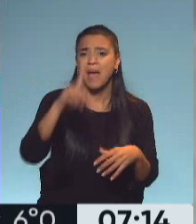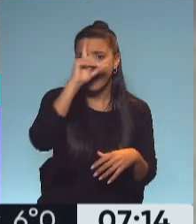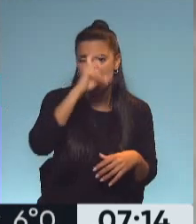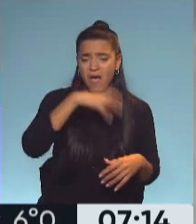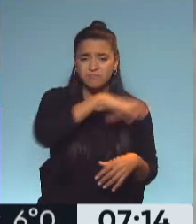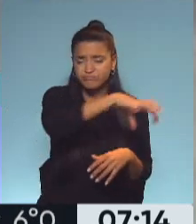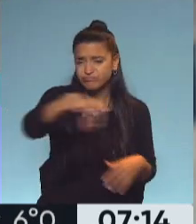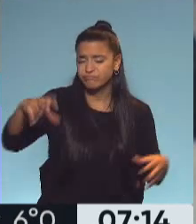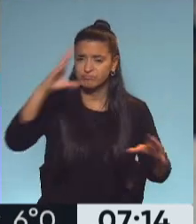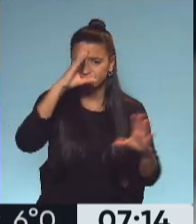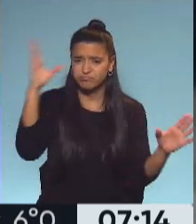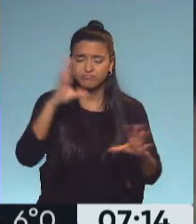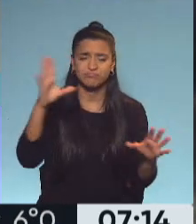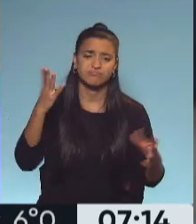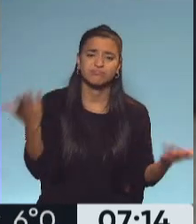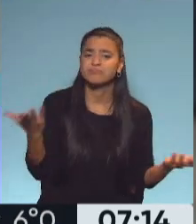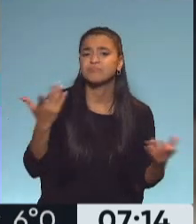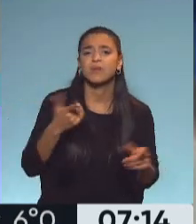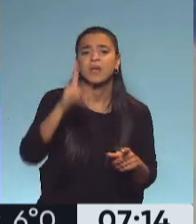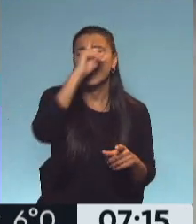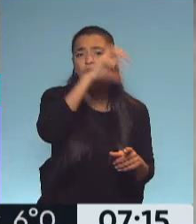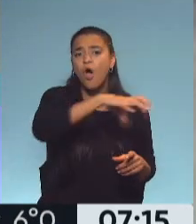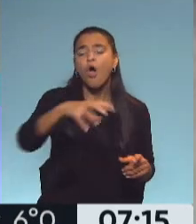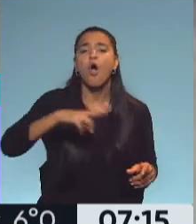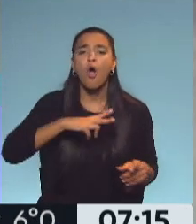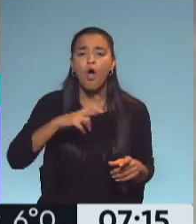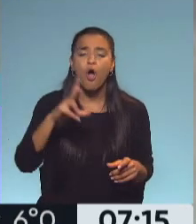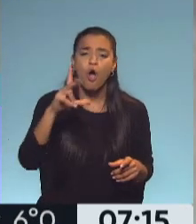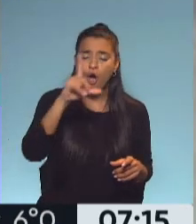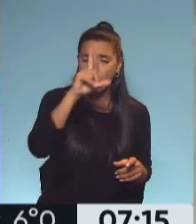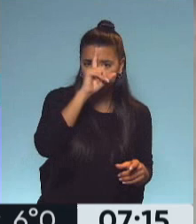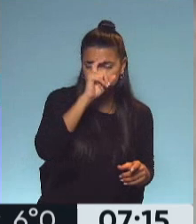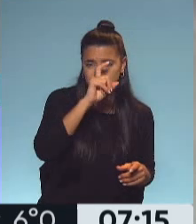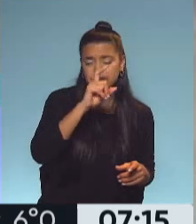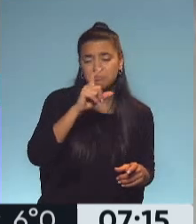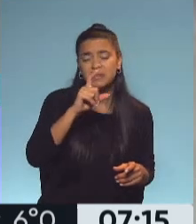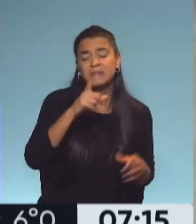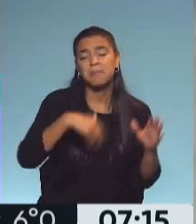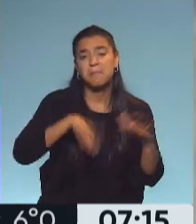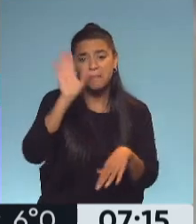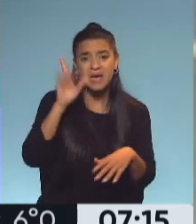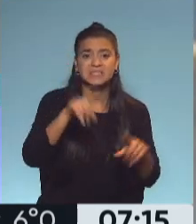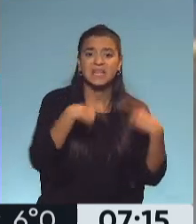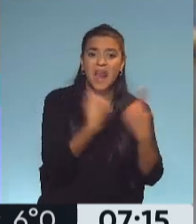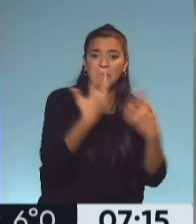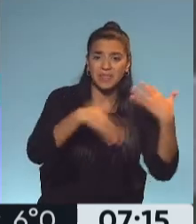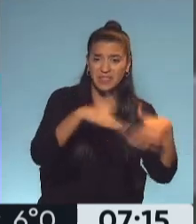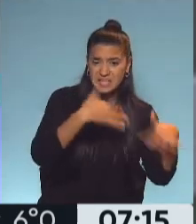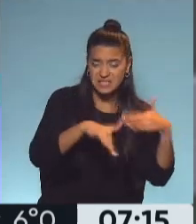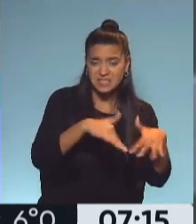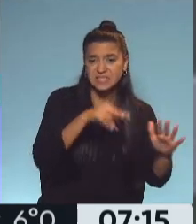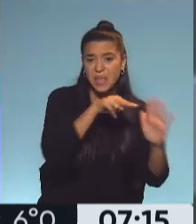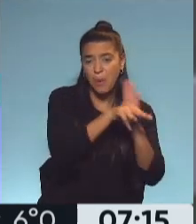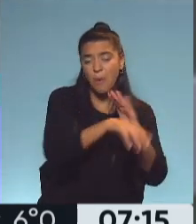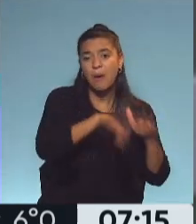sanitario. Hay un desborde de los sistemas hospitalarios y particularmente de la terapia intensiva por la insuficiencia de